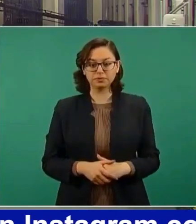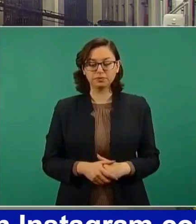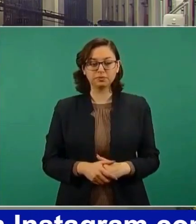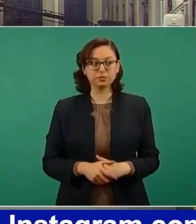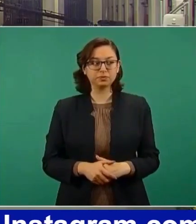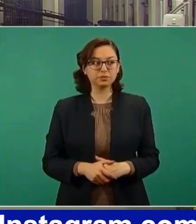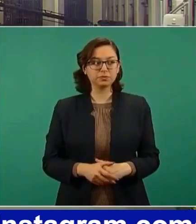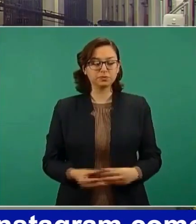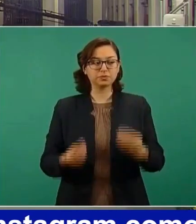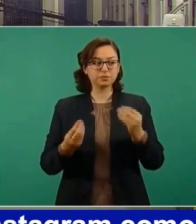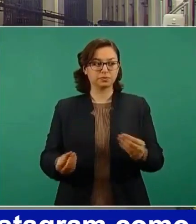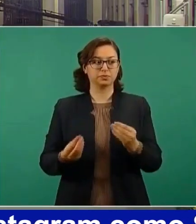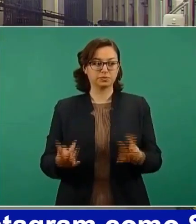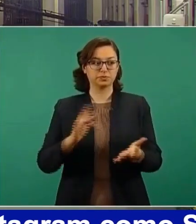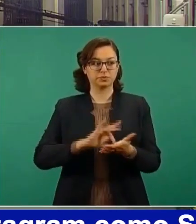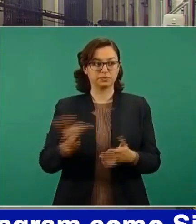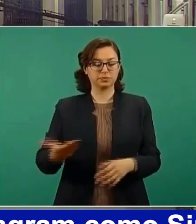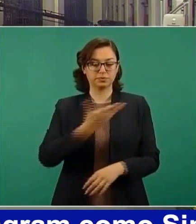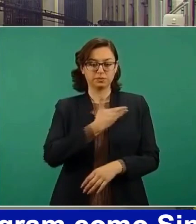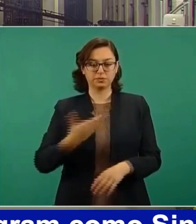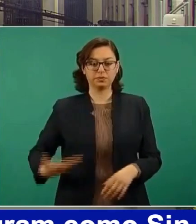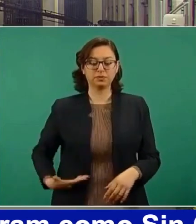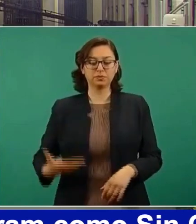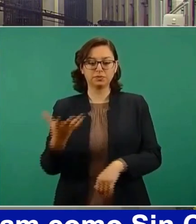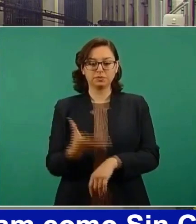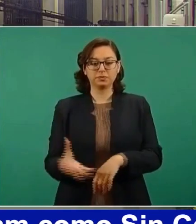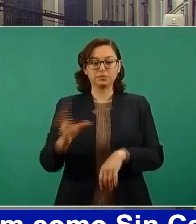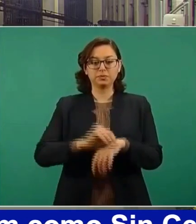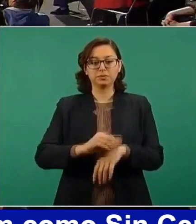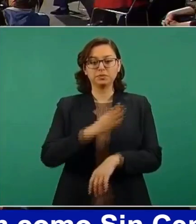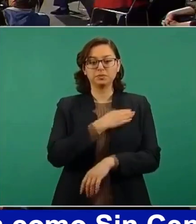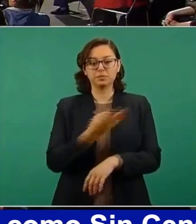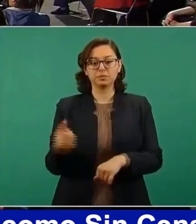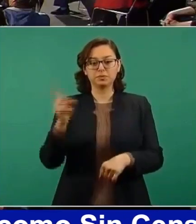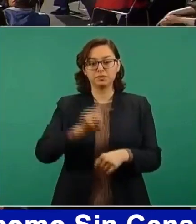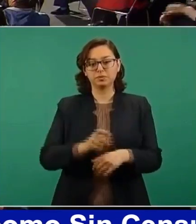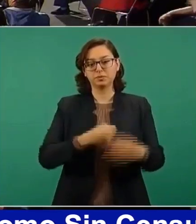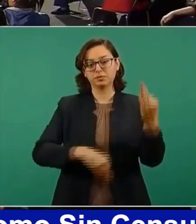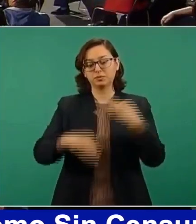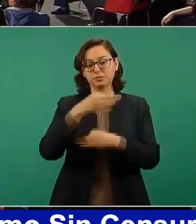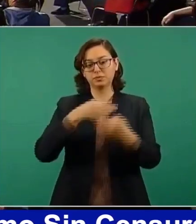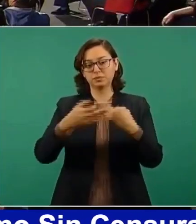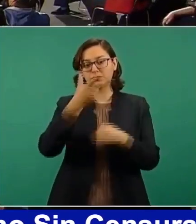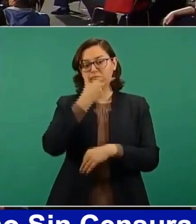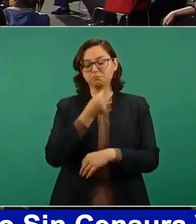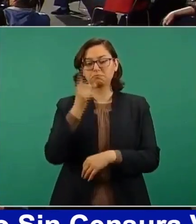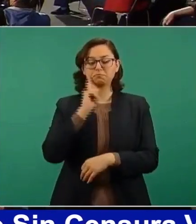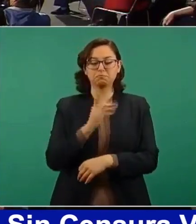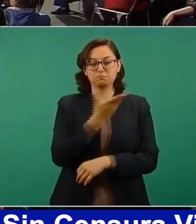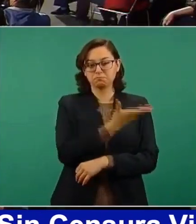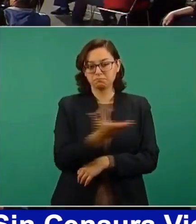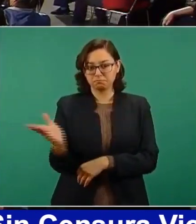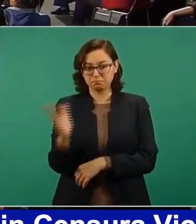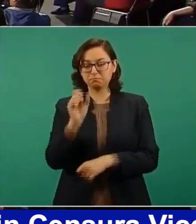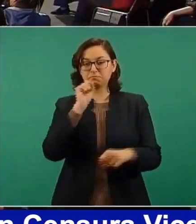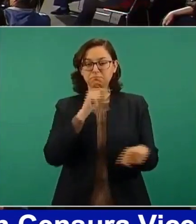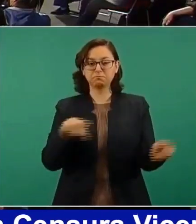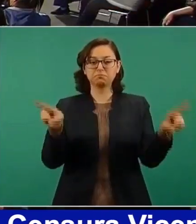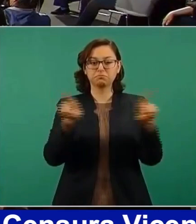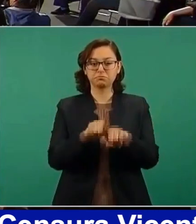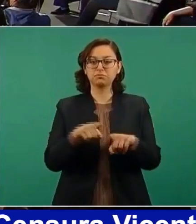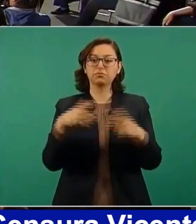Muchas gracias, señor presidente. Con su permiso, buenos días a todas, a todos ustedes y a quienes nos escuchan